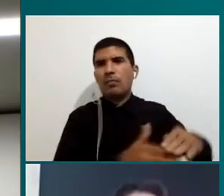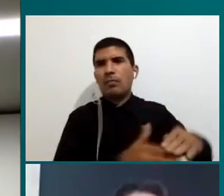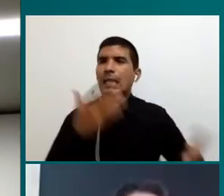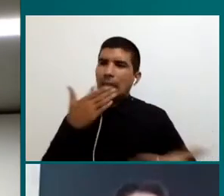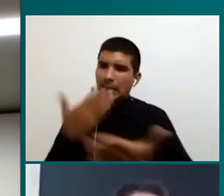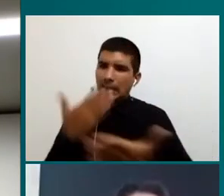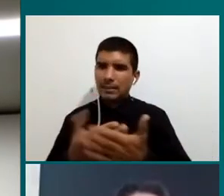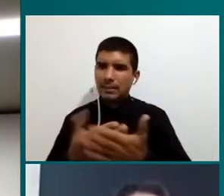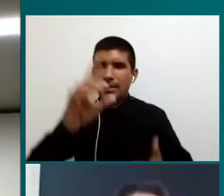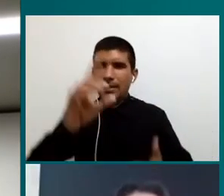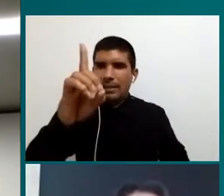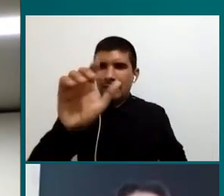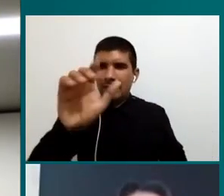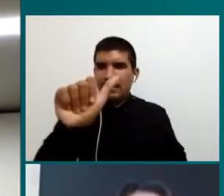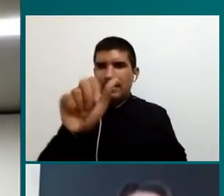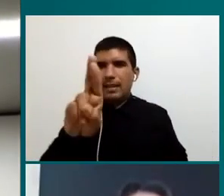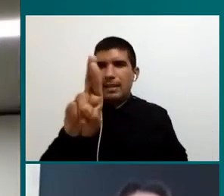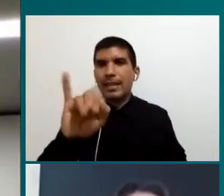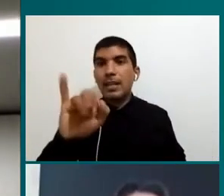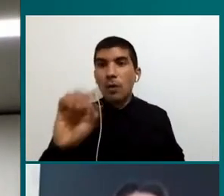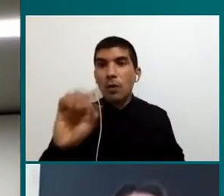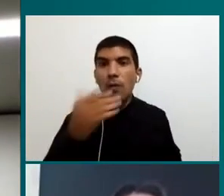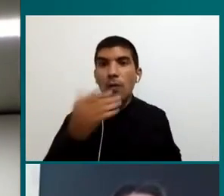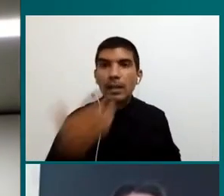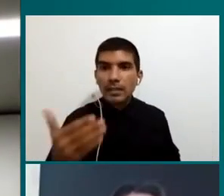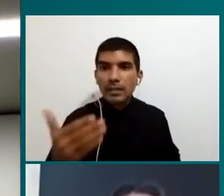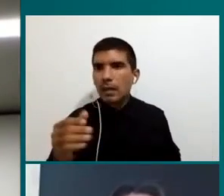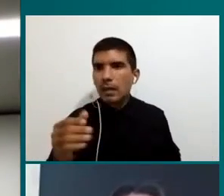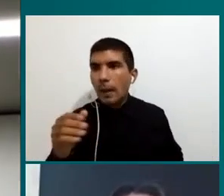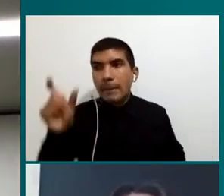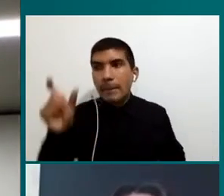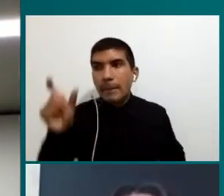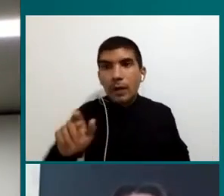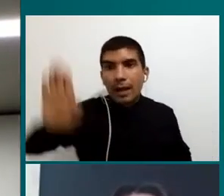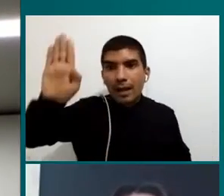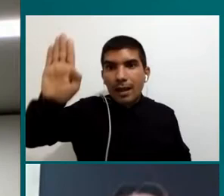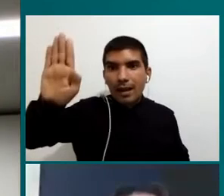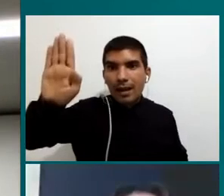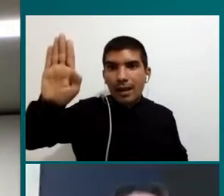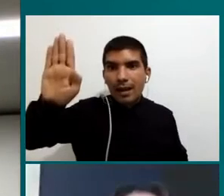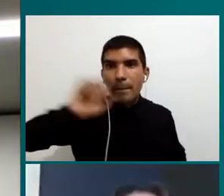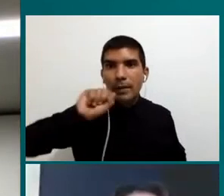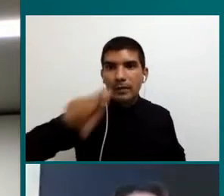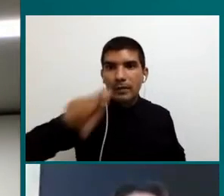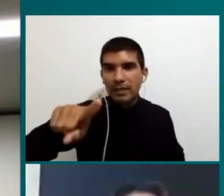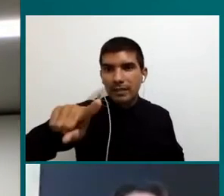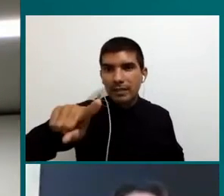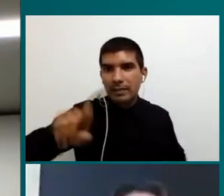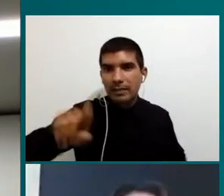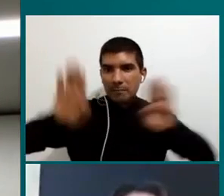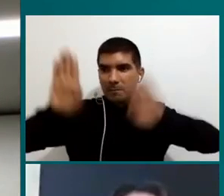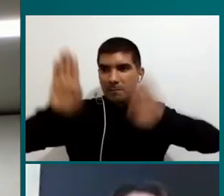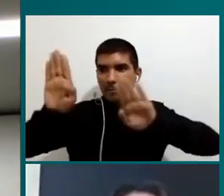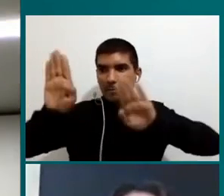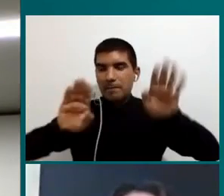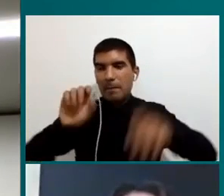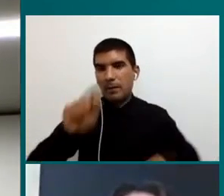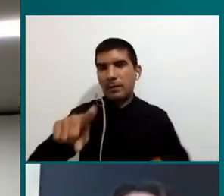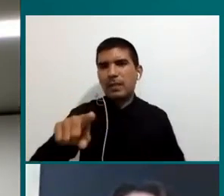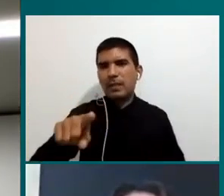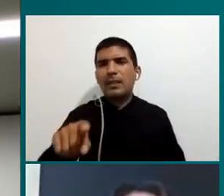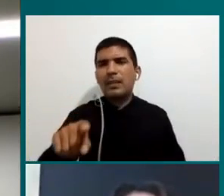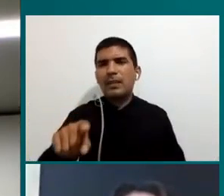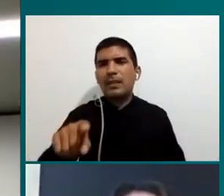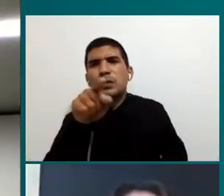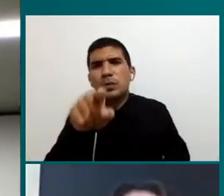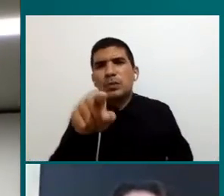público. No sé si nos pueda responder en 2 minuticos. Y nos dicen, ¿cuál va a ser el gran cambio desde lo